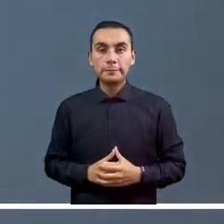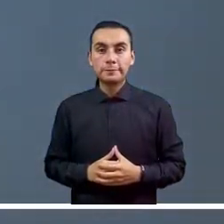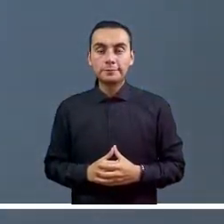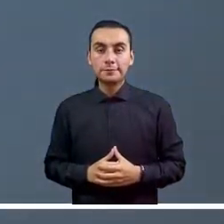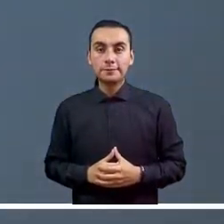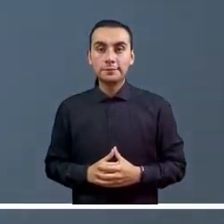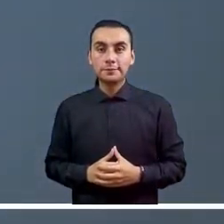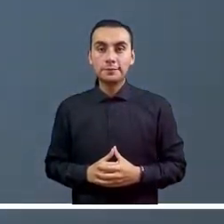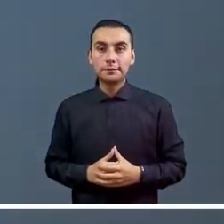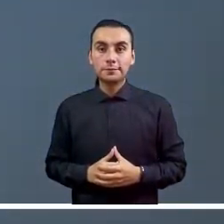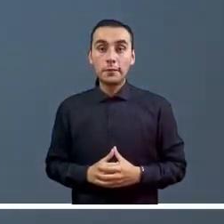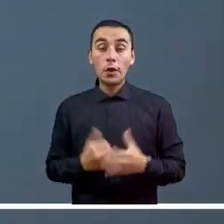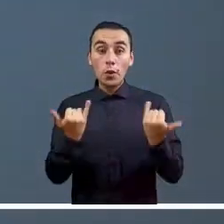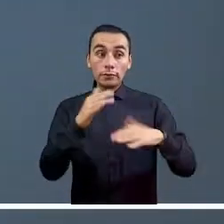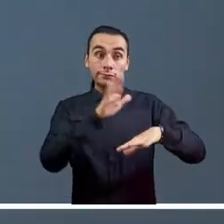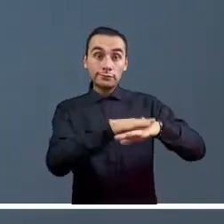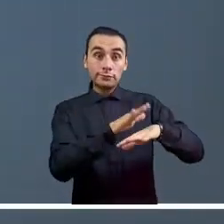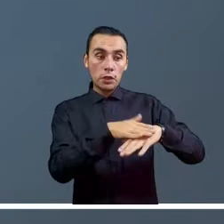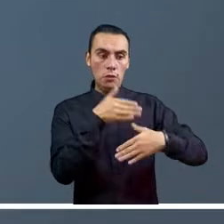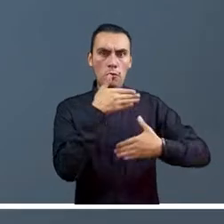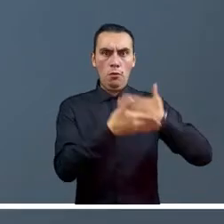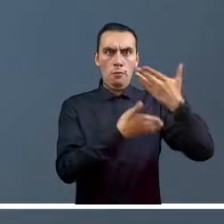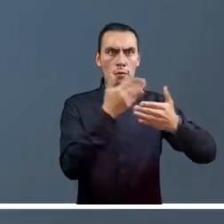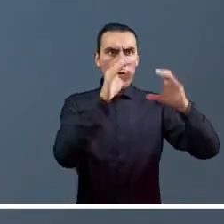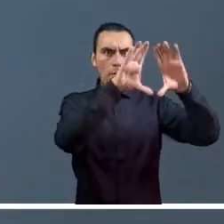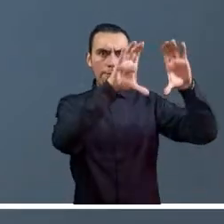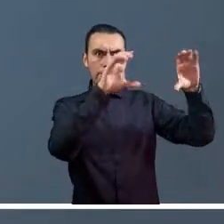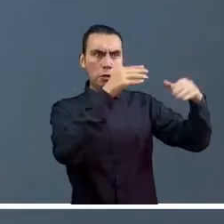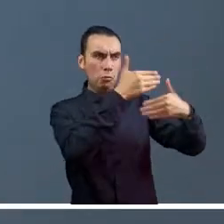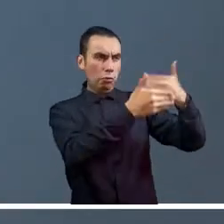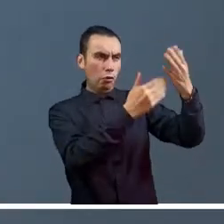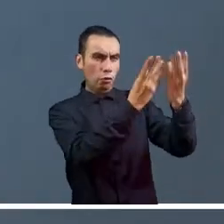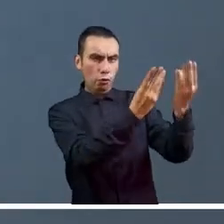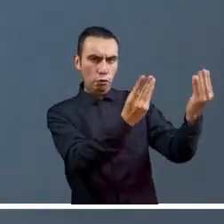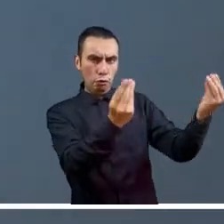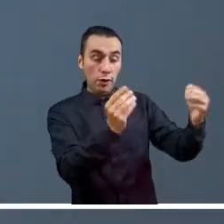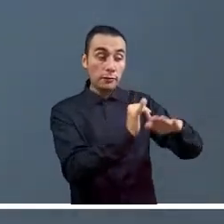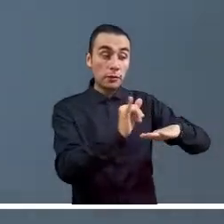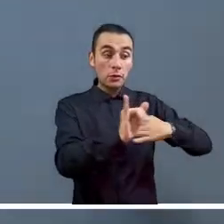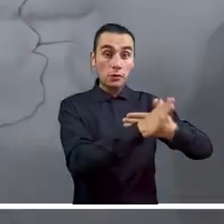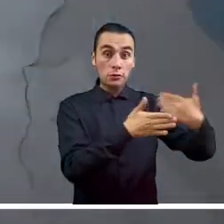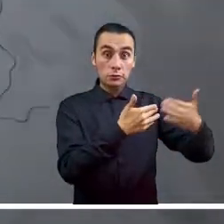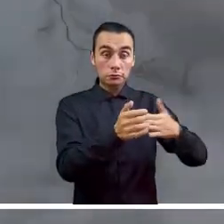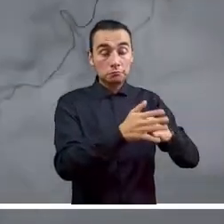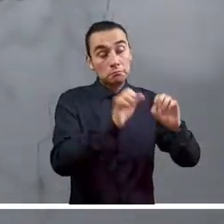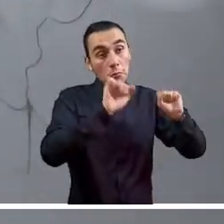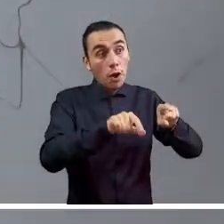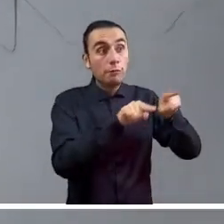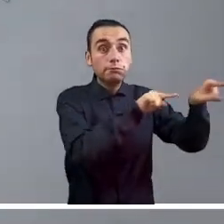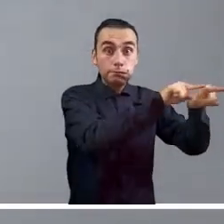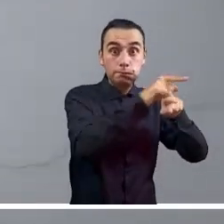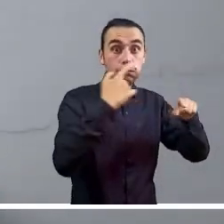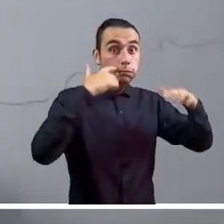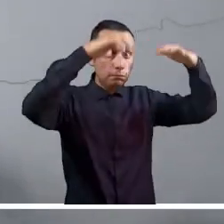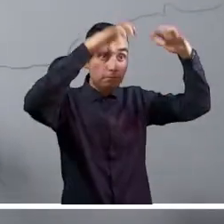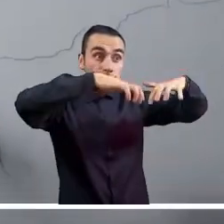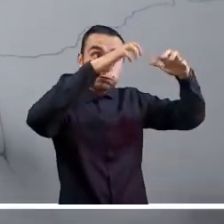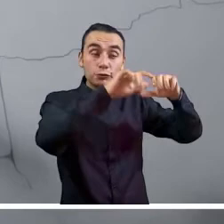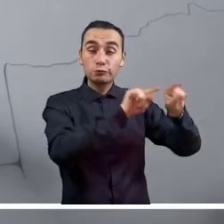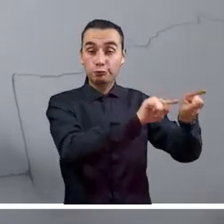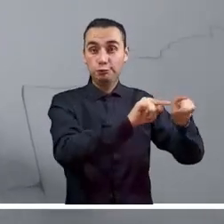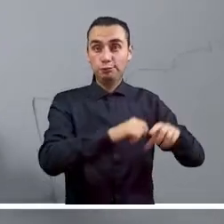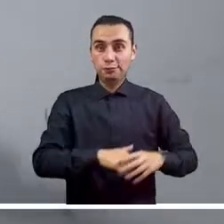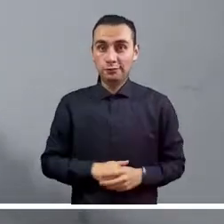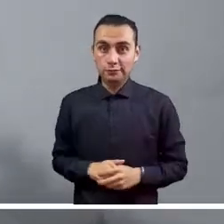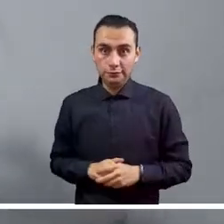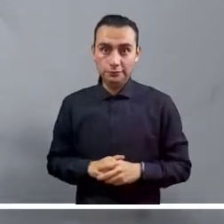Poca nubosidad podría presentar la noche isleña, donde además se advierte tiempo mayormente seco. Visitemos ahora el Pacífico,